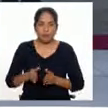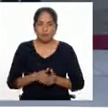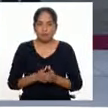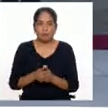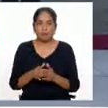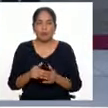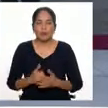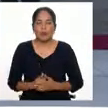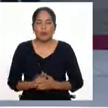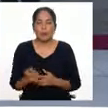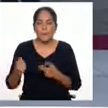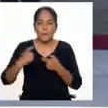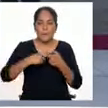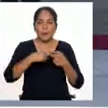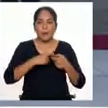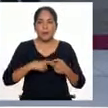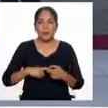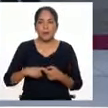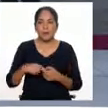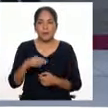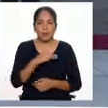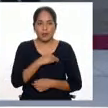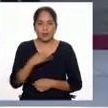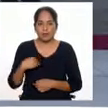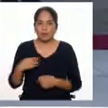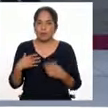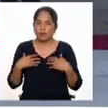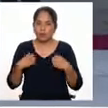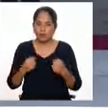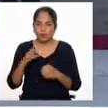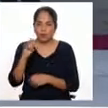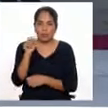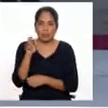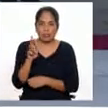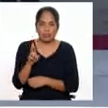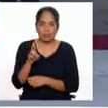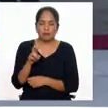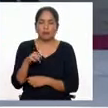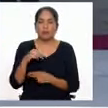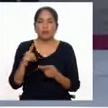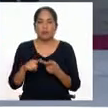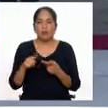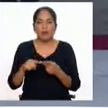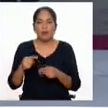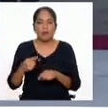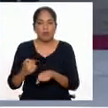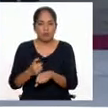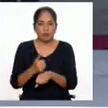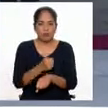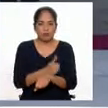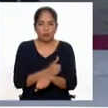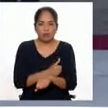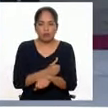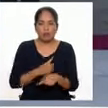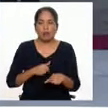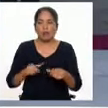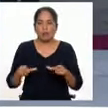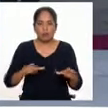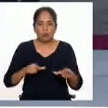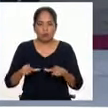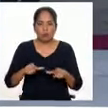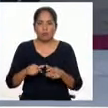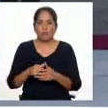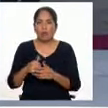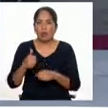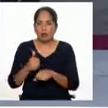También participa el ministro de Salud, César Vázquez, como las autoridades locales. Asimismo están